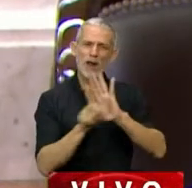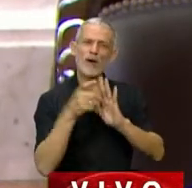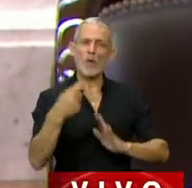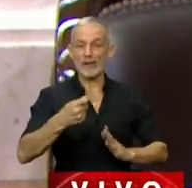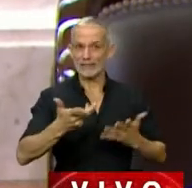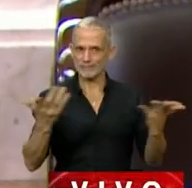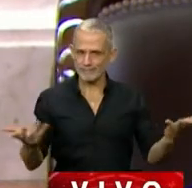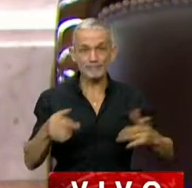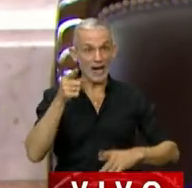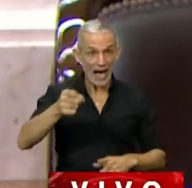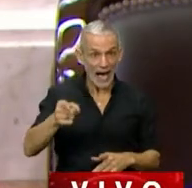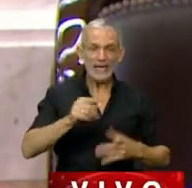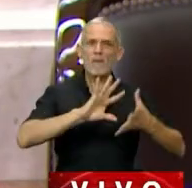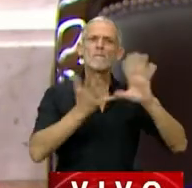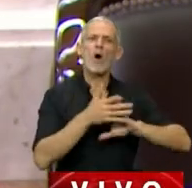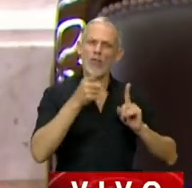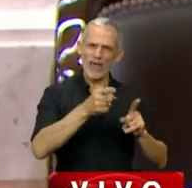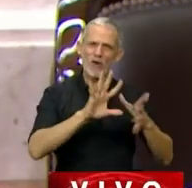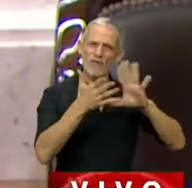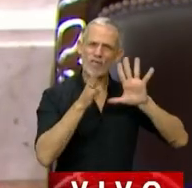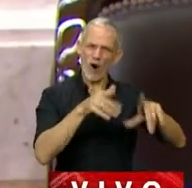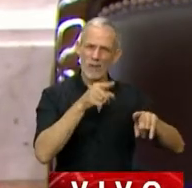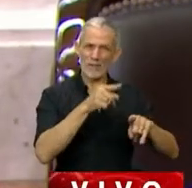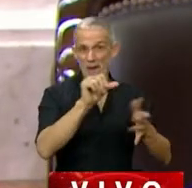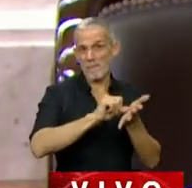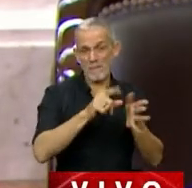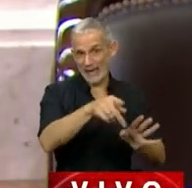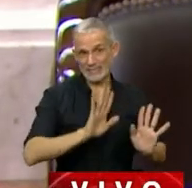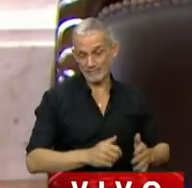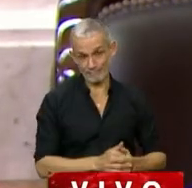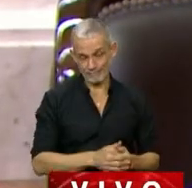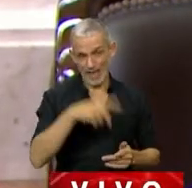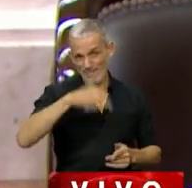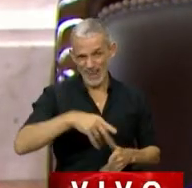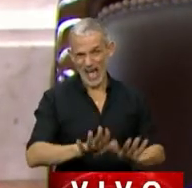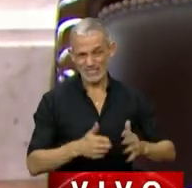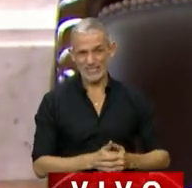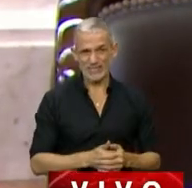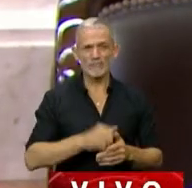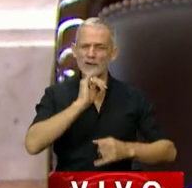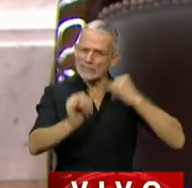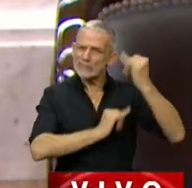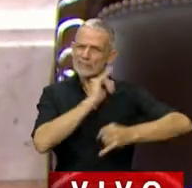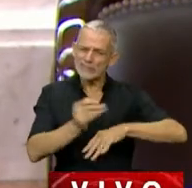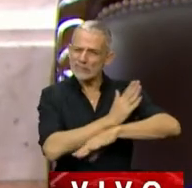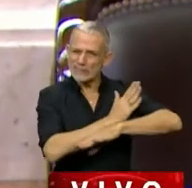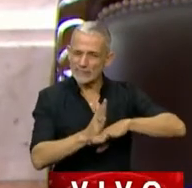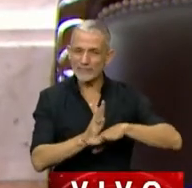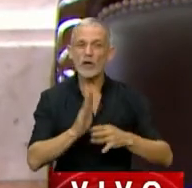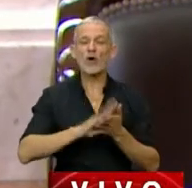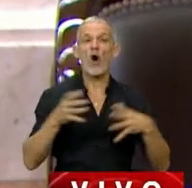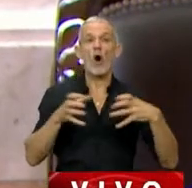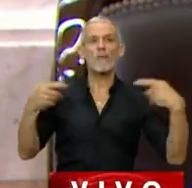previsional. Con lo cual ahí estaba el modelo y este es fruto del modelo. Los argumentos de